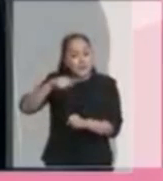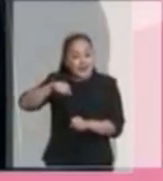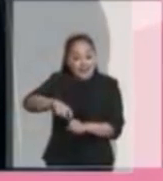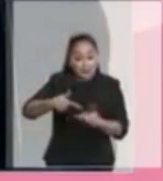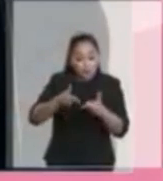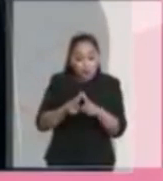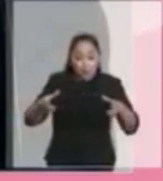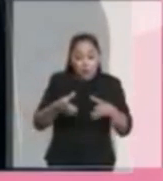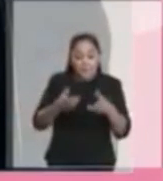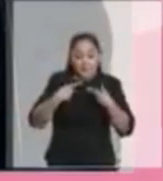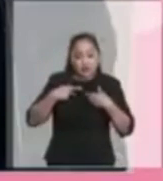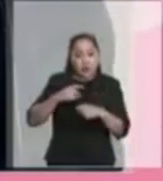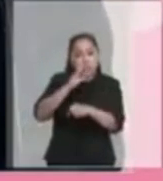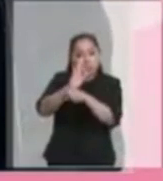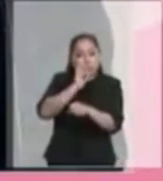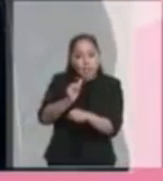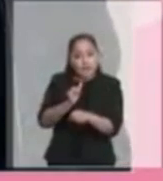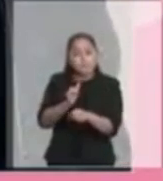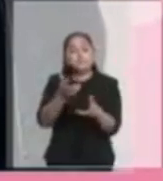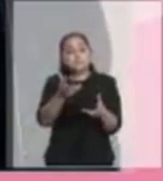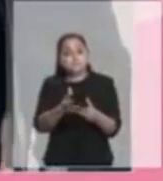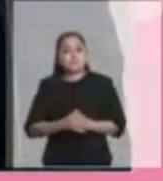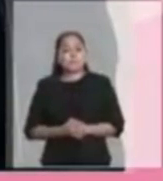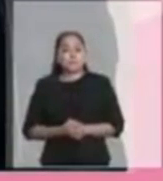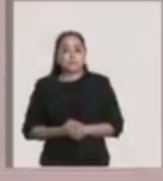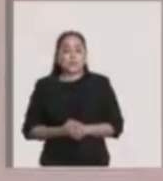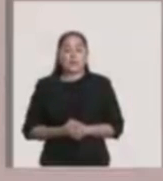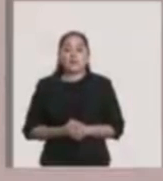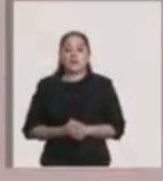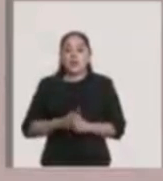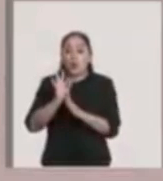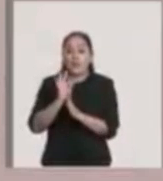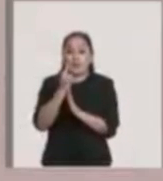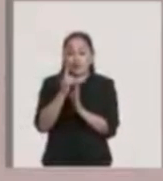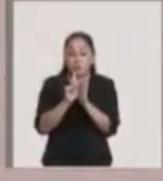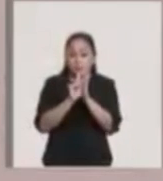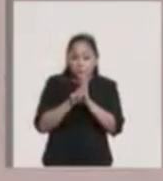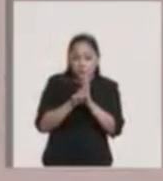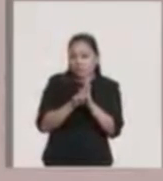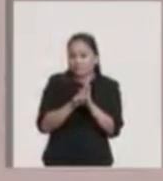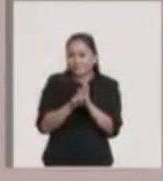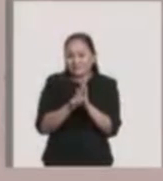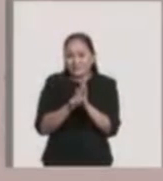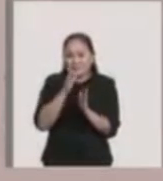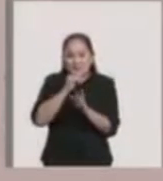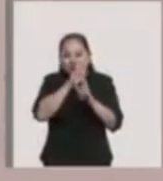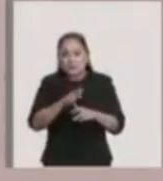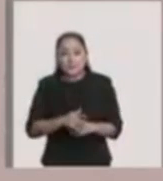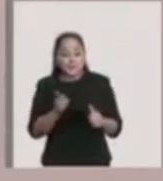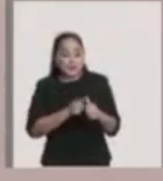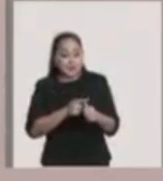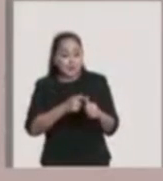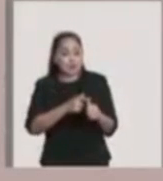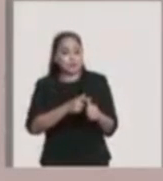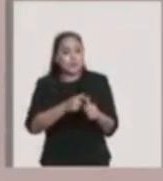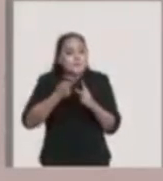esos grupos vulnerables? Pero en 48 segundos es imposible contestar esa pregunta, pero diría, empezar por reconocer